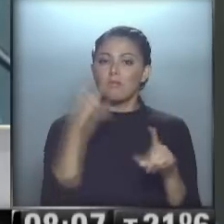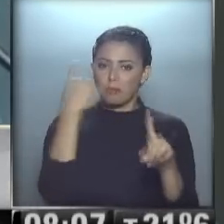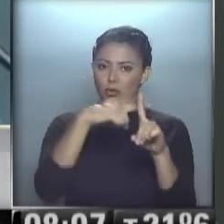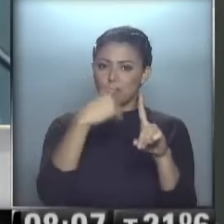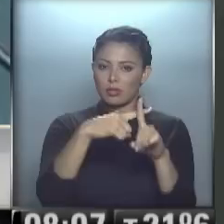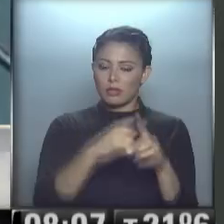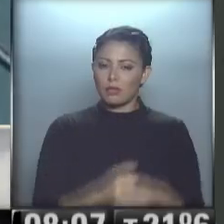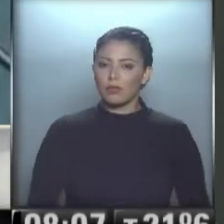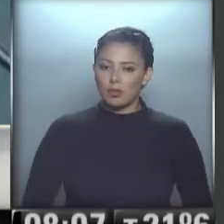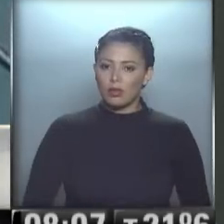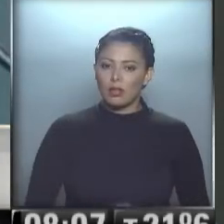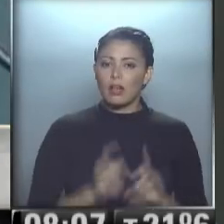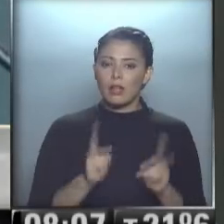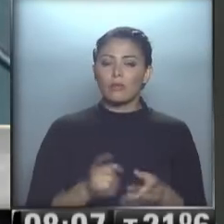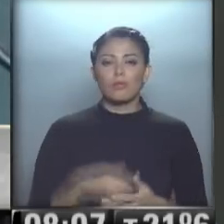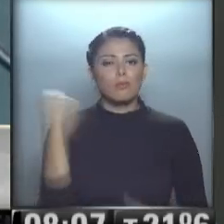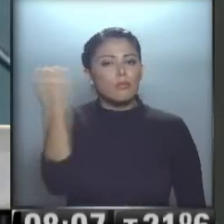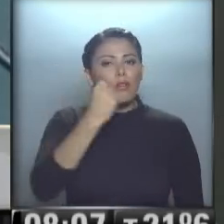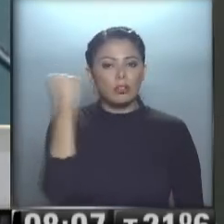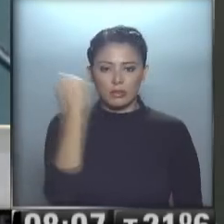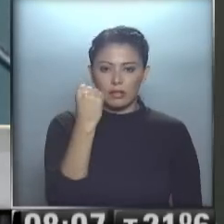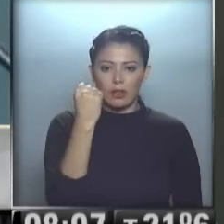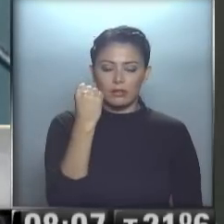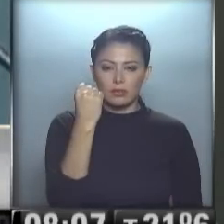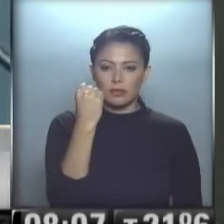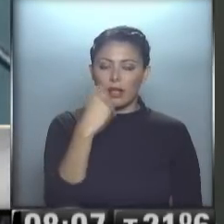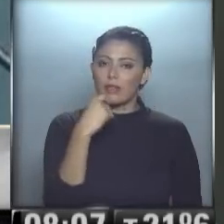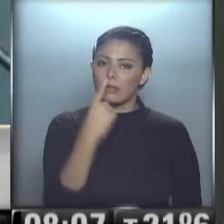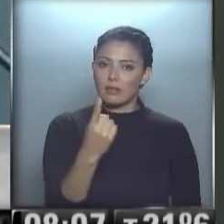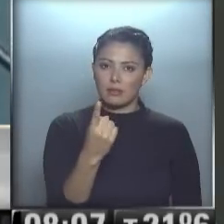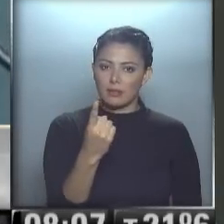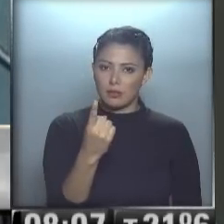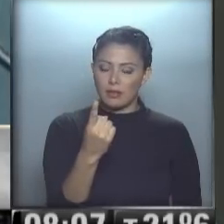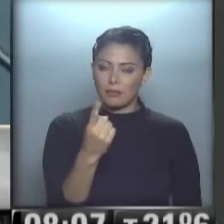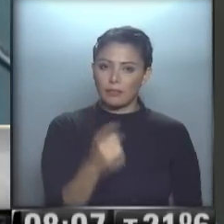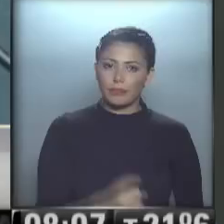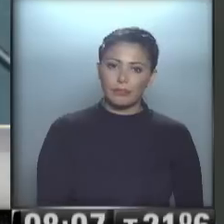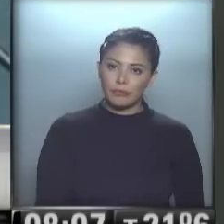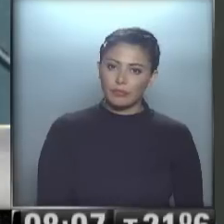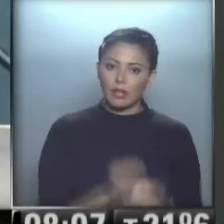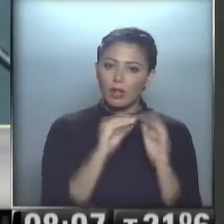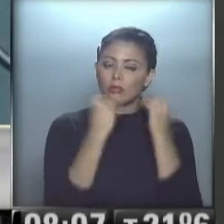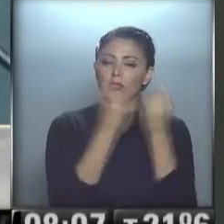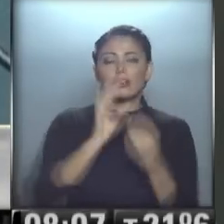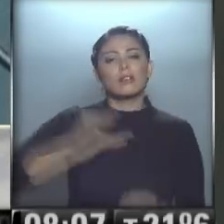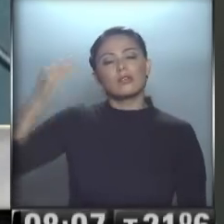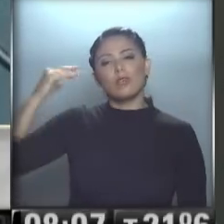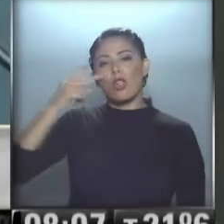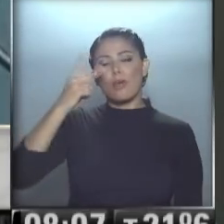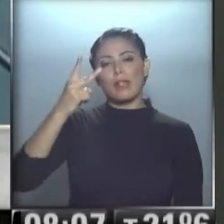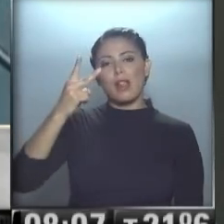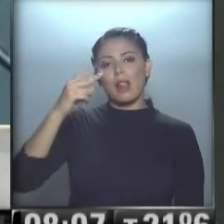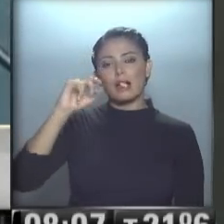positivo no obstante lo cual es muy importante remarcar que el déficit fiscal del año